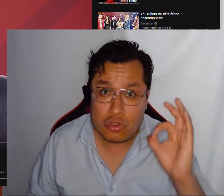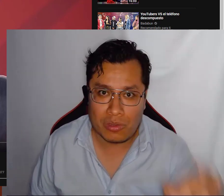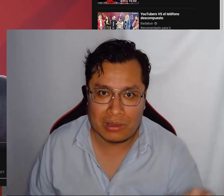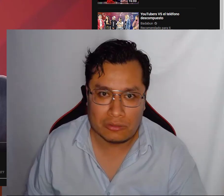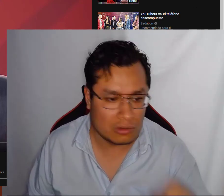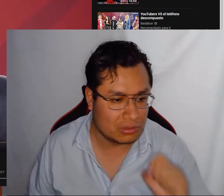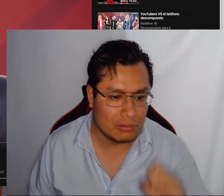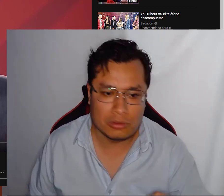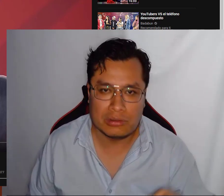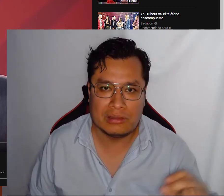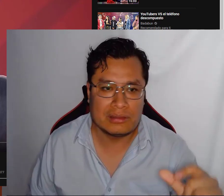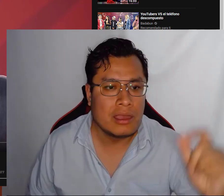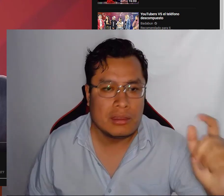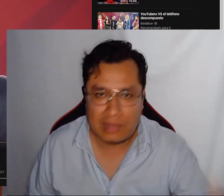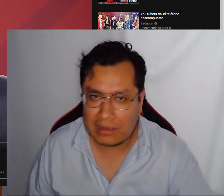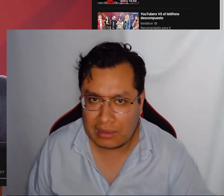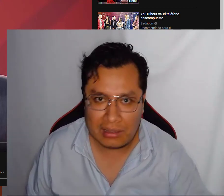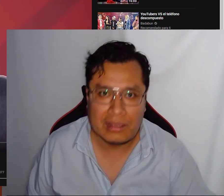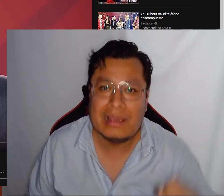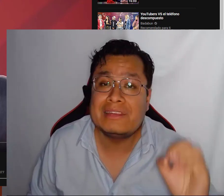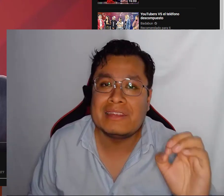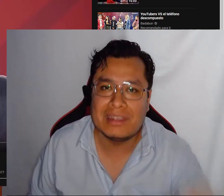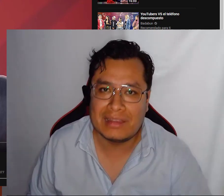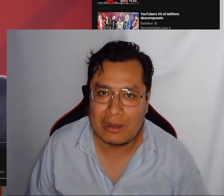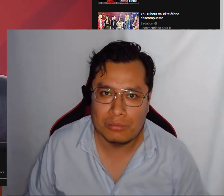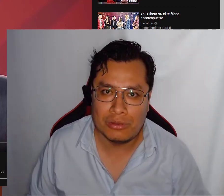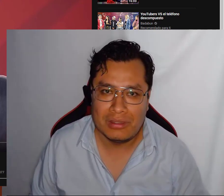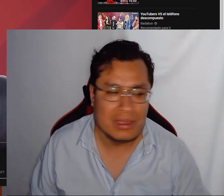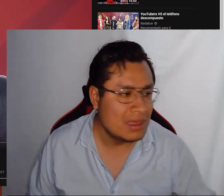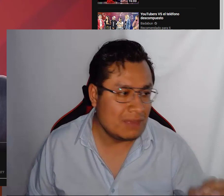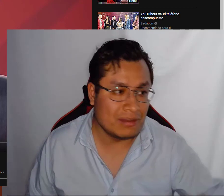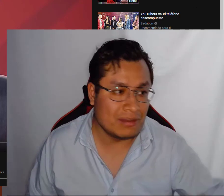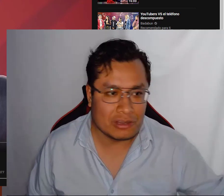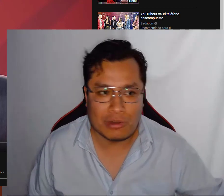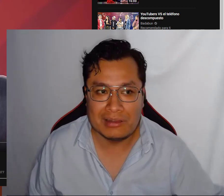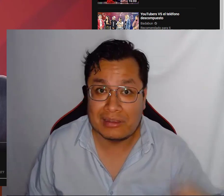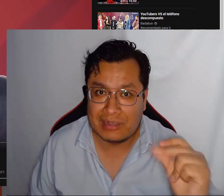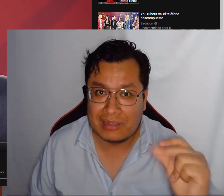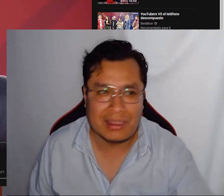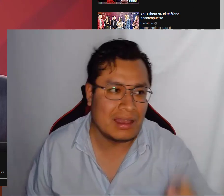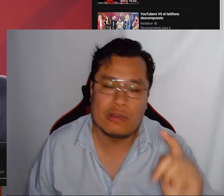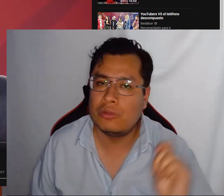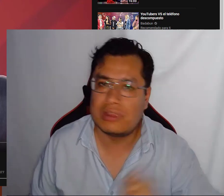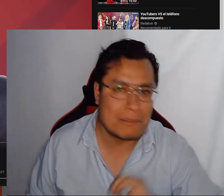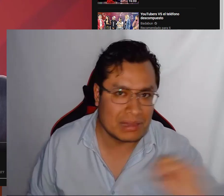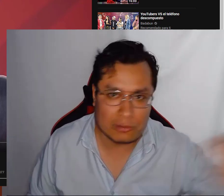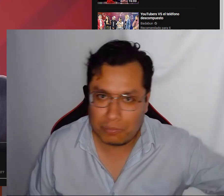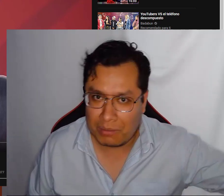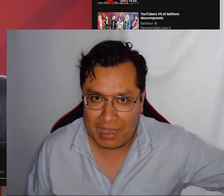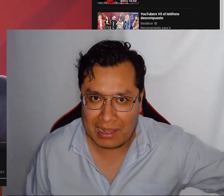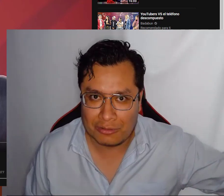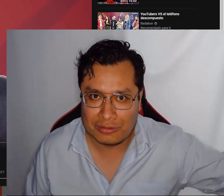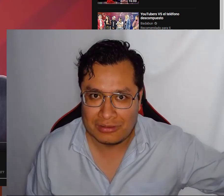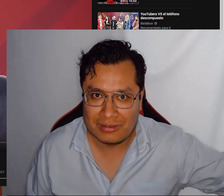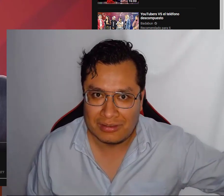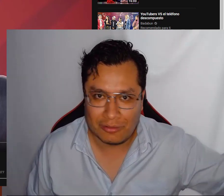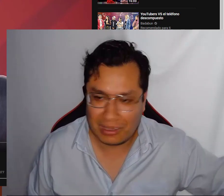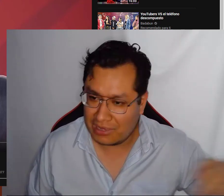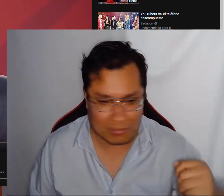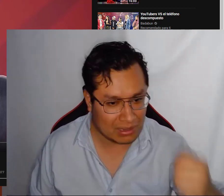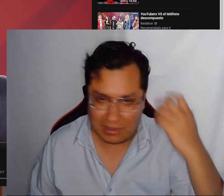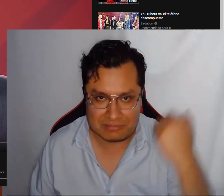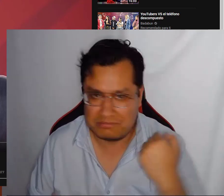en verdad muy buenas donde los alumnos le dices siéntate y se sienta el alumno y vas a otra escuela y se siente el alumno te manda súper mega lejos